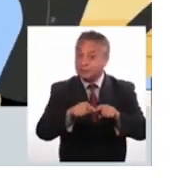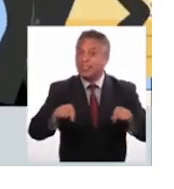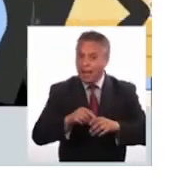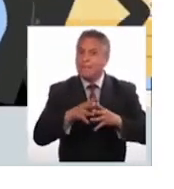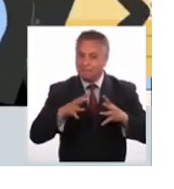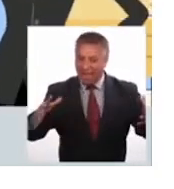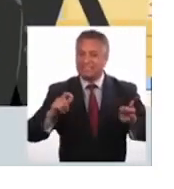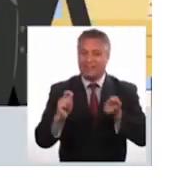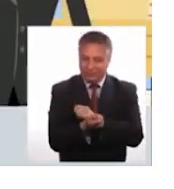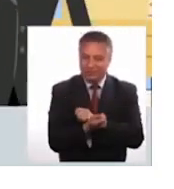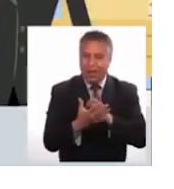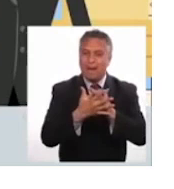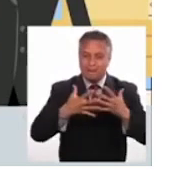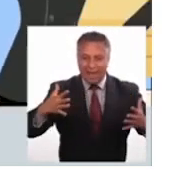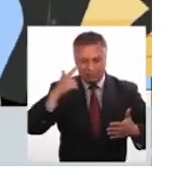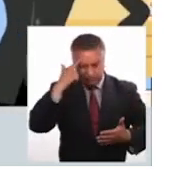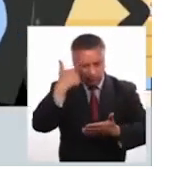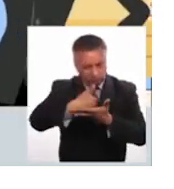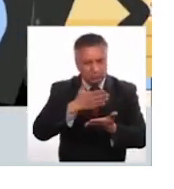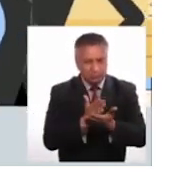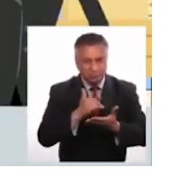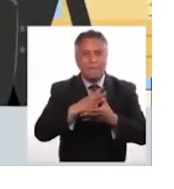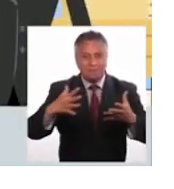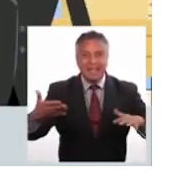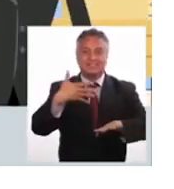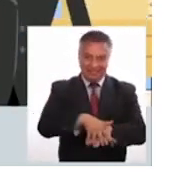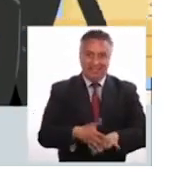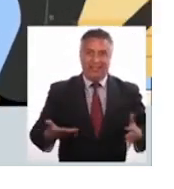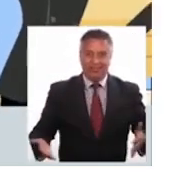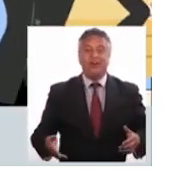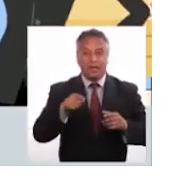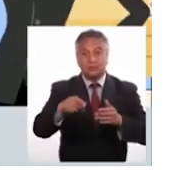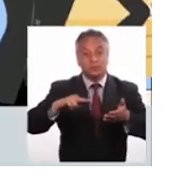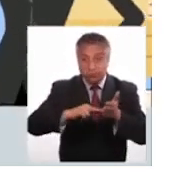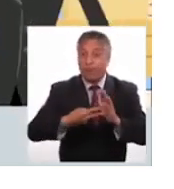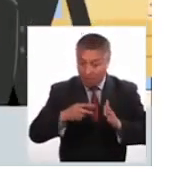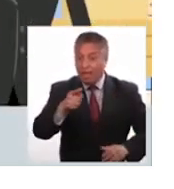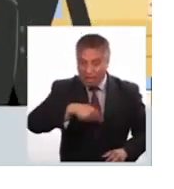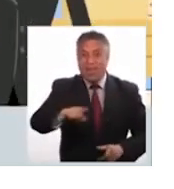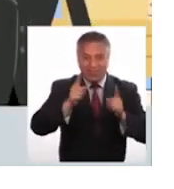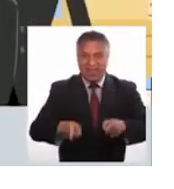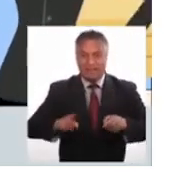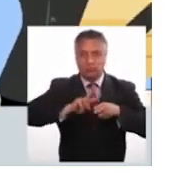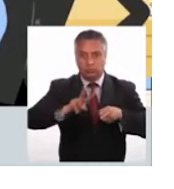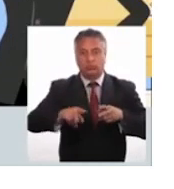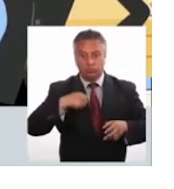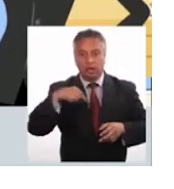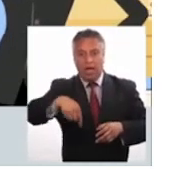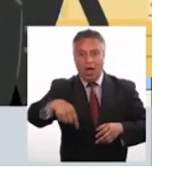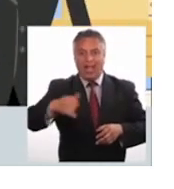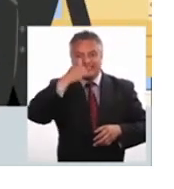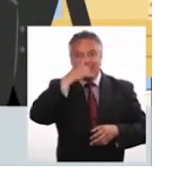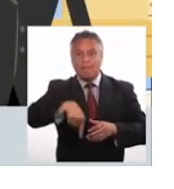más transformadora, reflexiva e integradora, acorde al desafío de estudiantes y las problemáticas que debemos resolver en